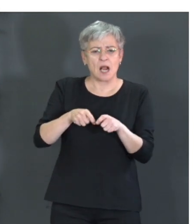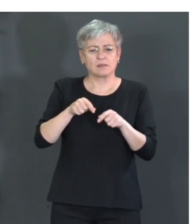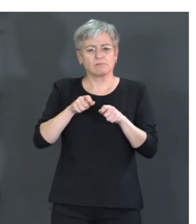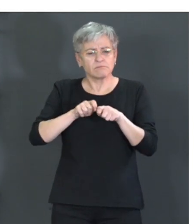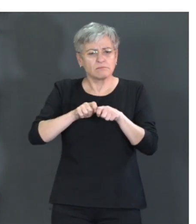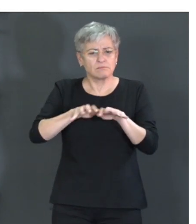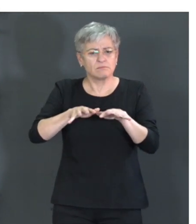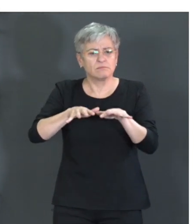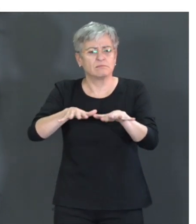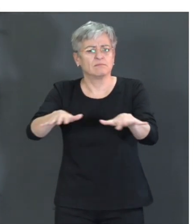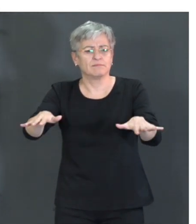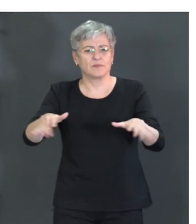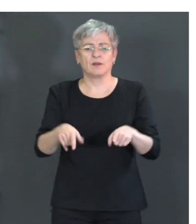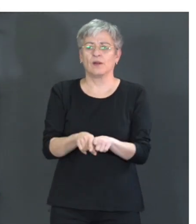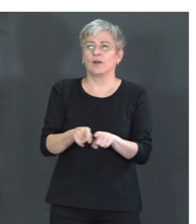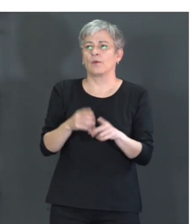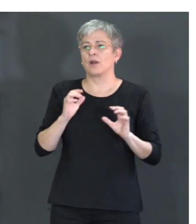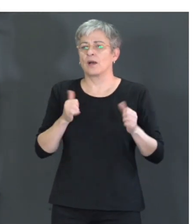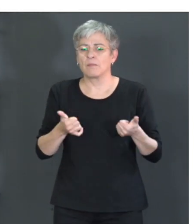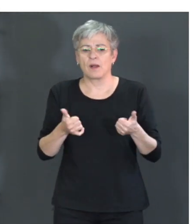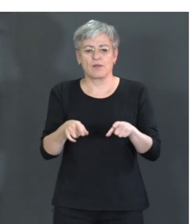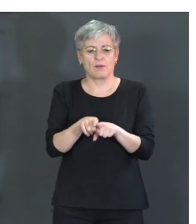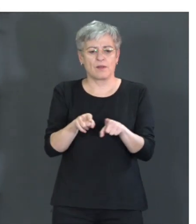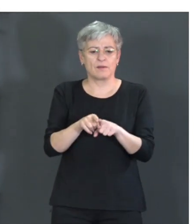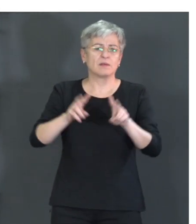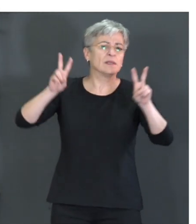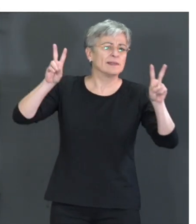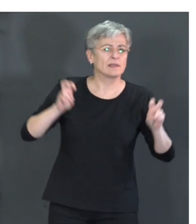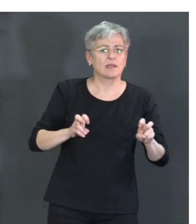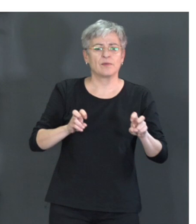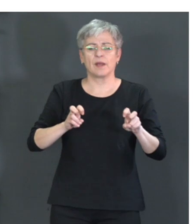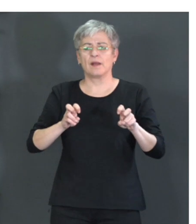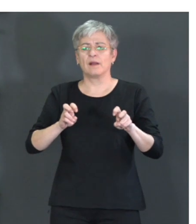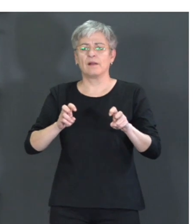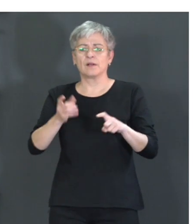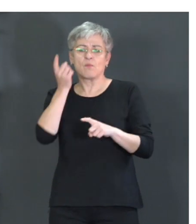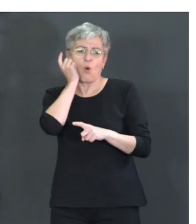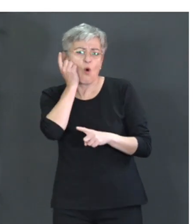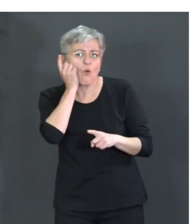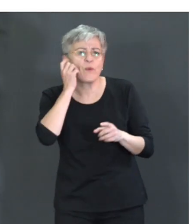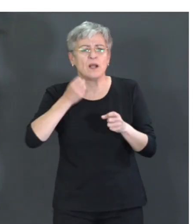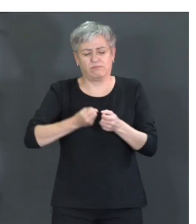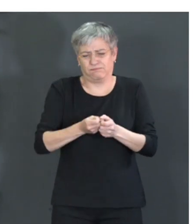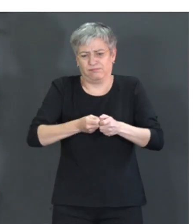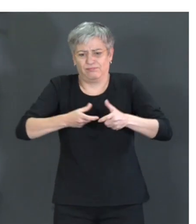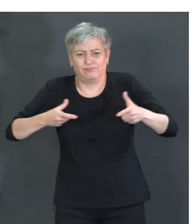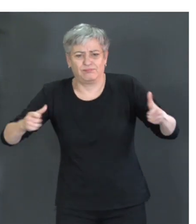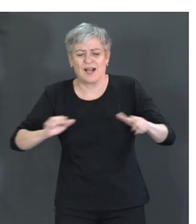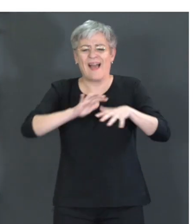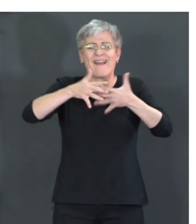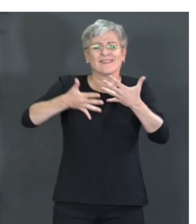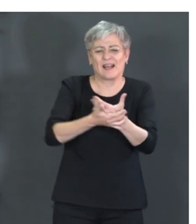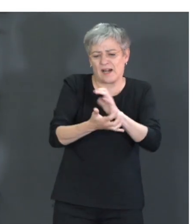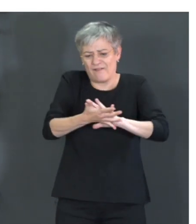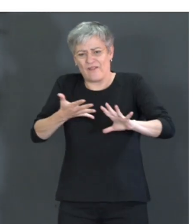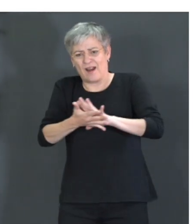las sociedades, cuando empezaba pues el despliegue a gran escala y la universalización de la telefonía móvil, internet de alta velocidad